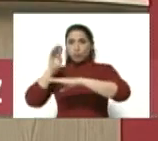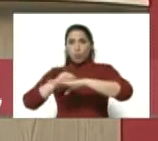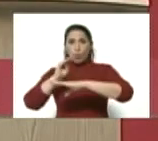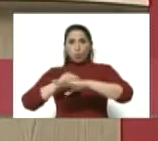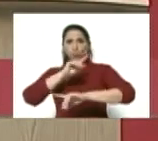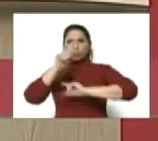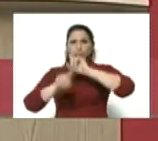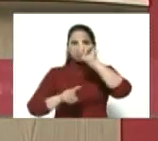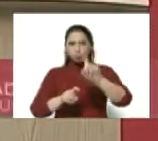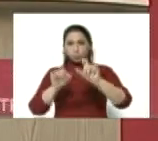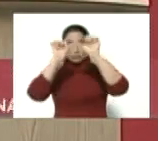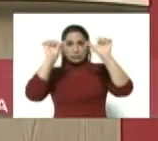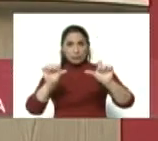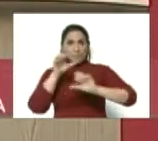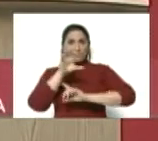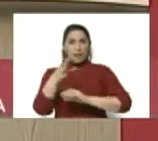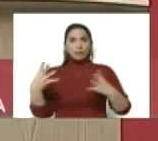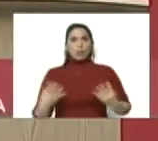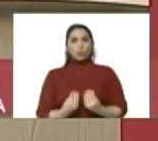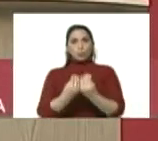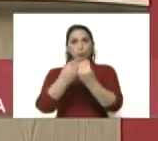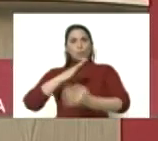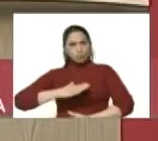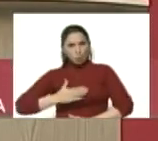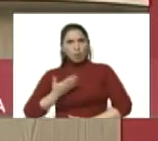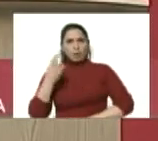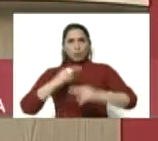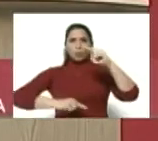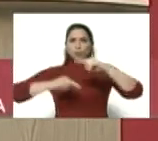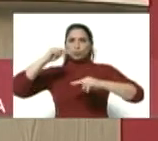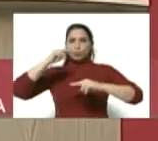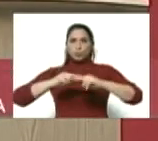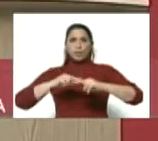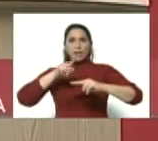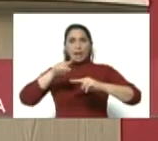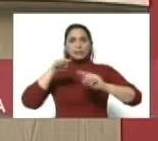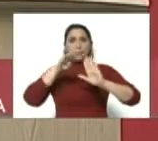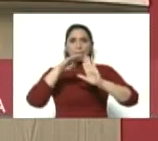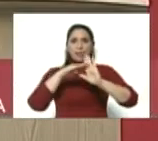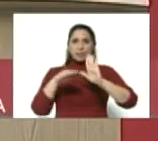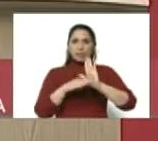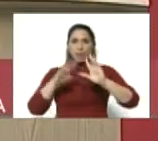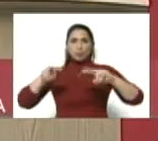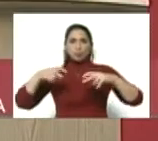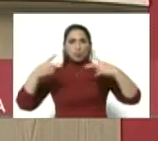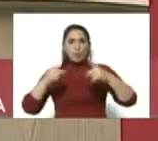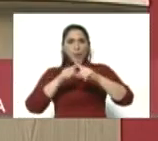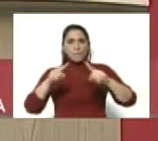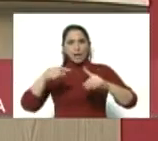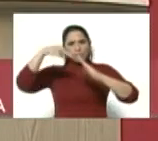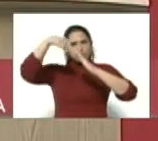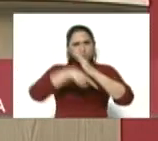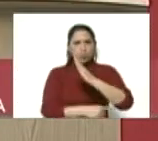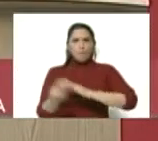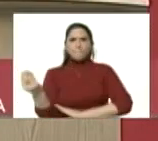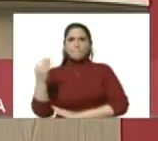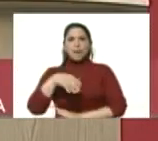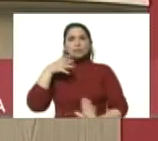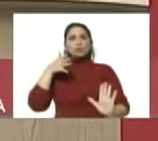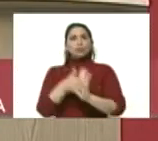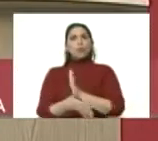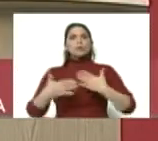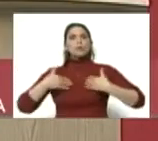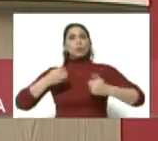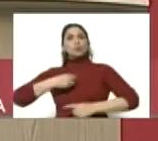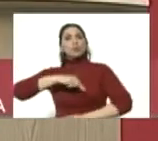través del Sistema Patria para juntos poder construir estas medidas alternativas para profundizar más sobre la salud de